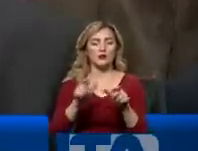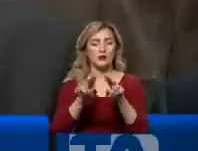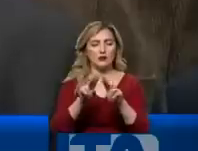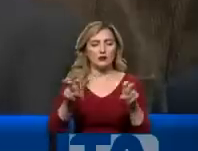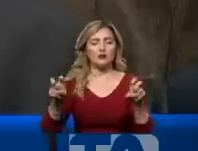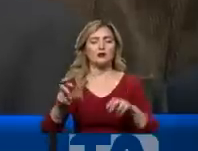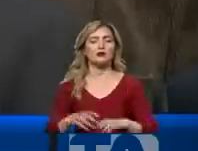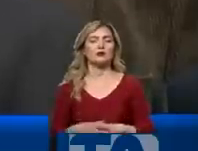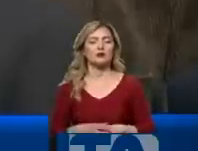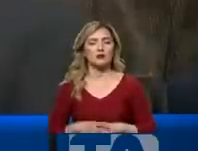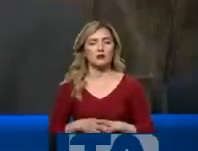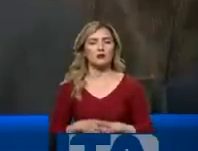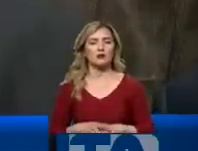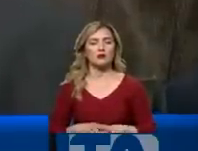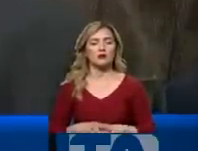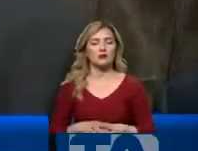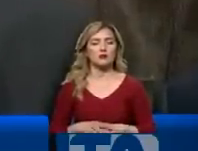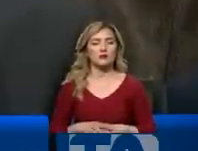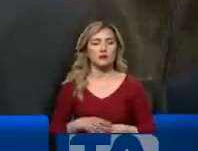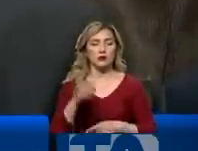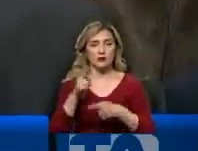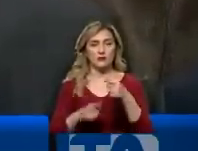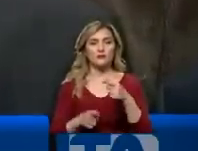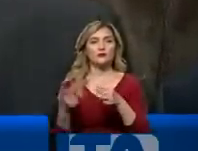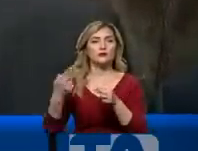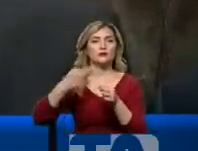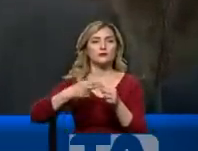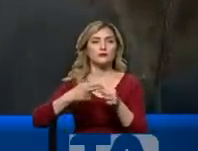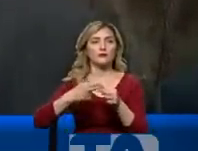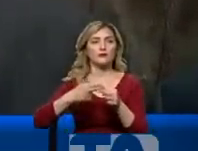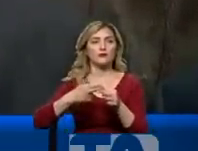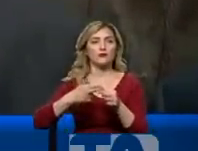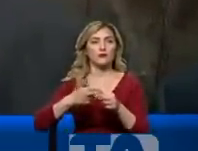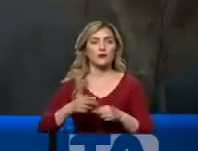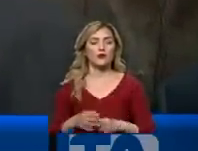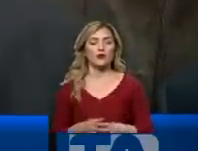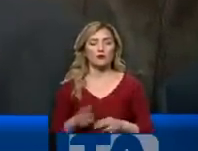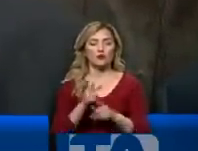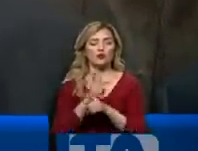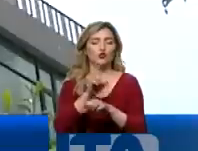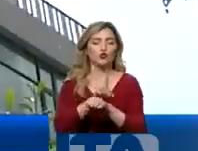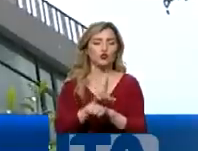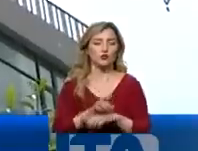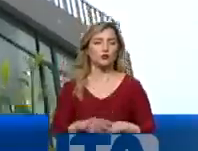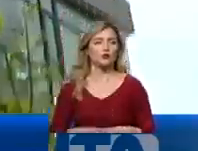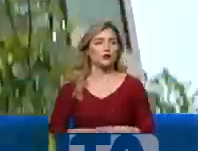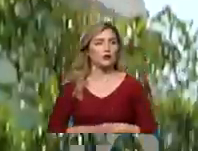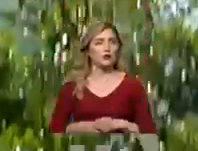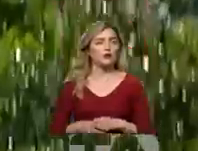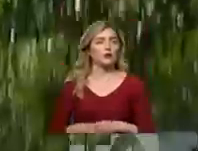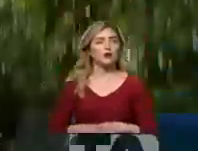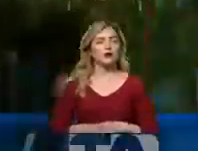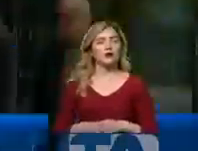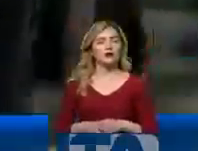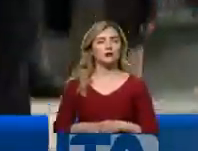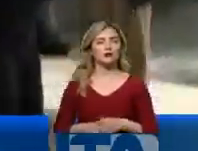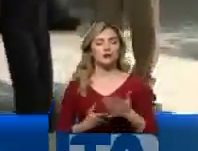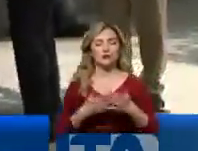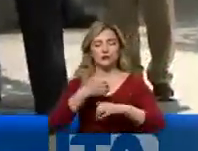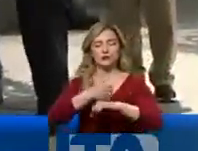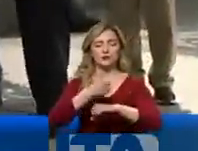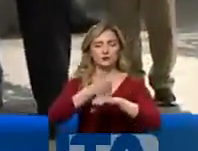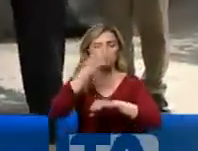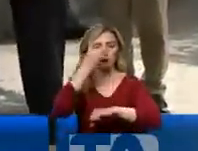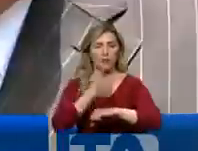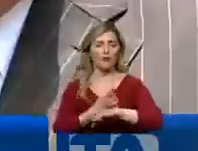personas naturales no podían presentarse a entregar insumos médicos. Aunque esperan que sean las autoridades las